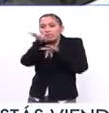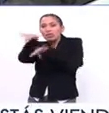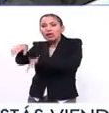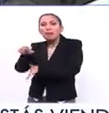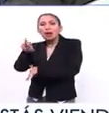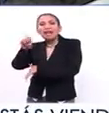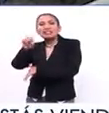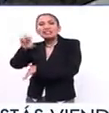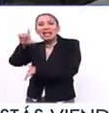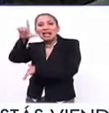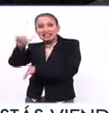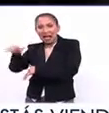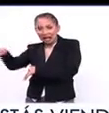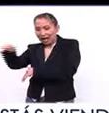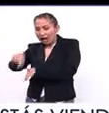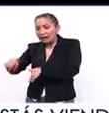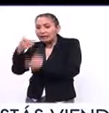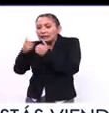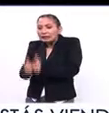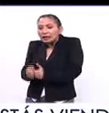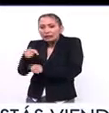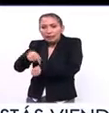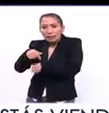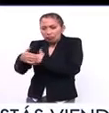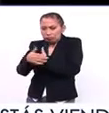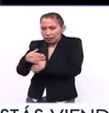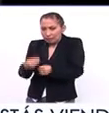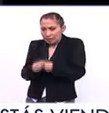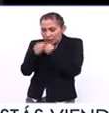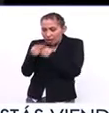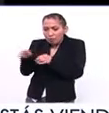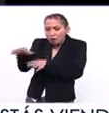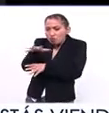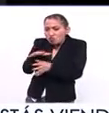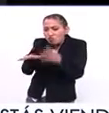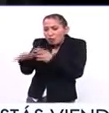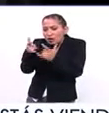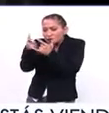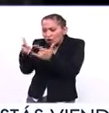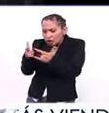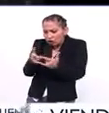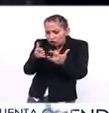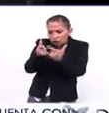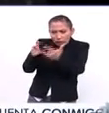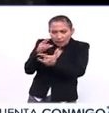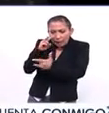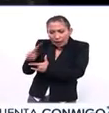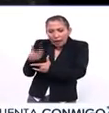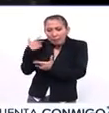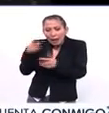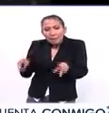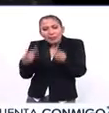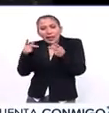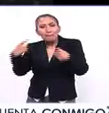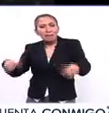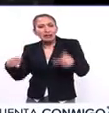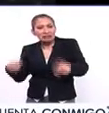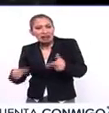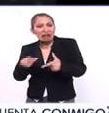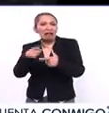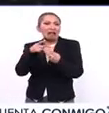Marsella, y ahí viven un tiempo corto, pero bueno, hay como muchísimas historias que se dedicaban a vender pasteles